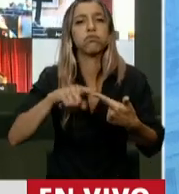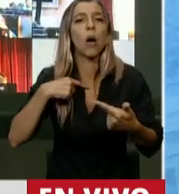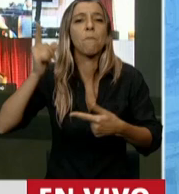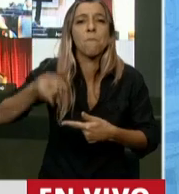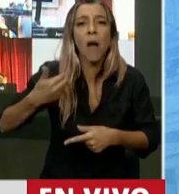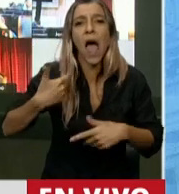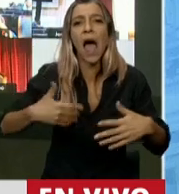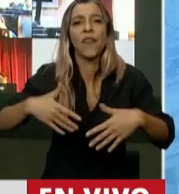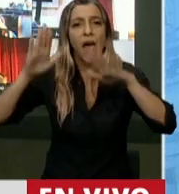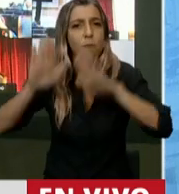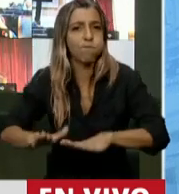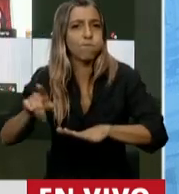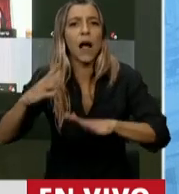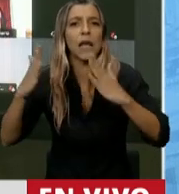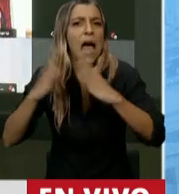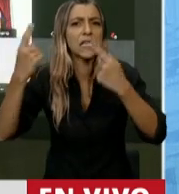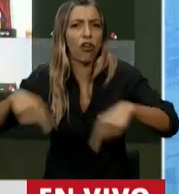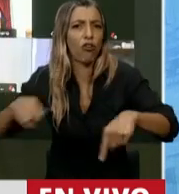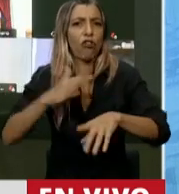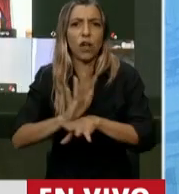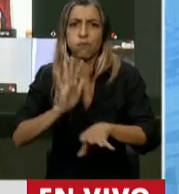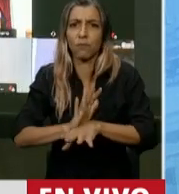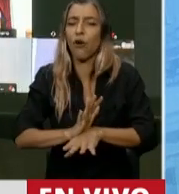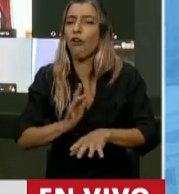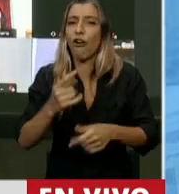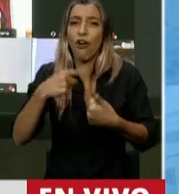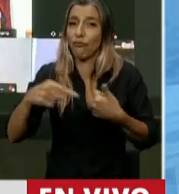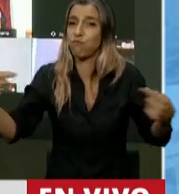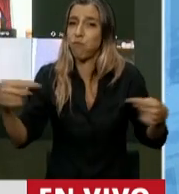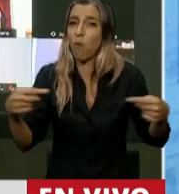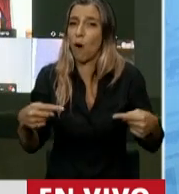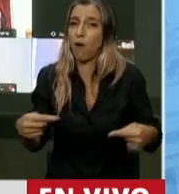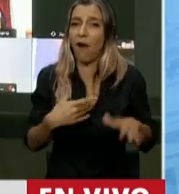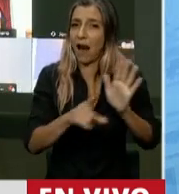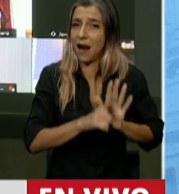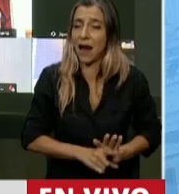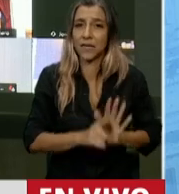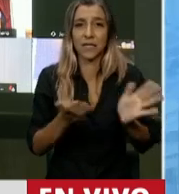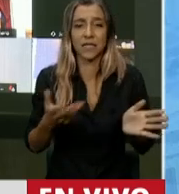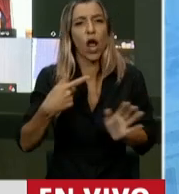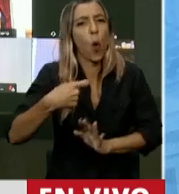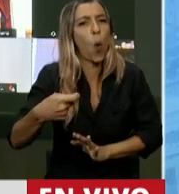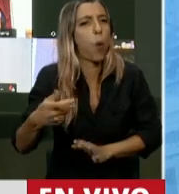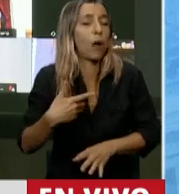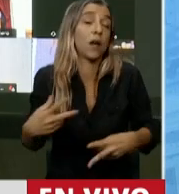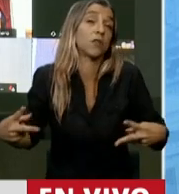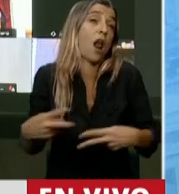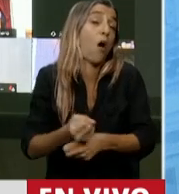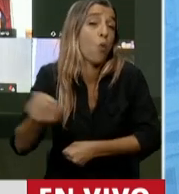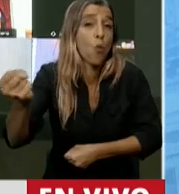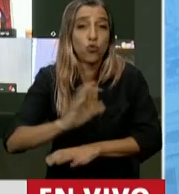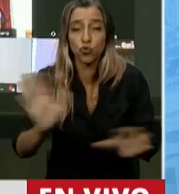hechos, ajuste a los jubilados. Mire, han sido coherentes. En Santa Cruz, cuando asumieron por decreto, le bajaron